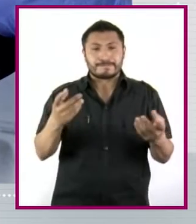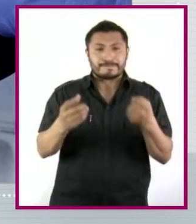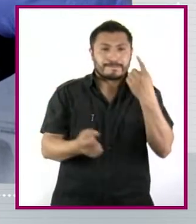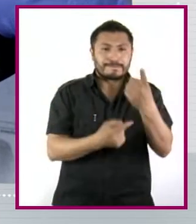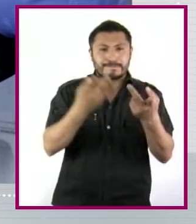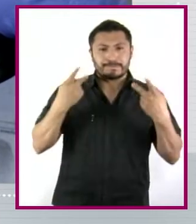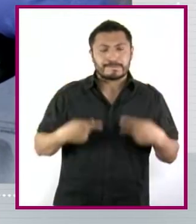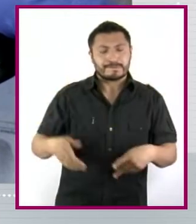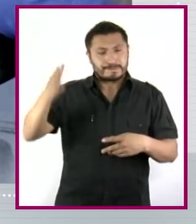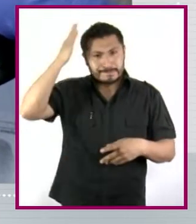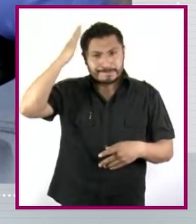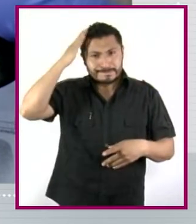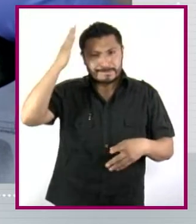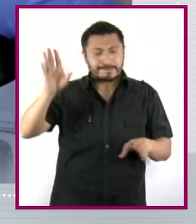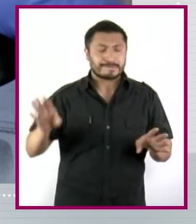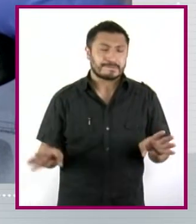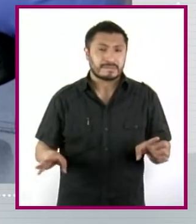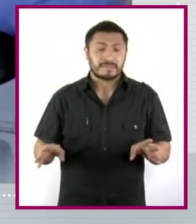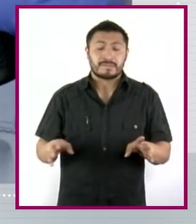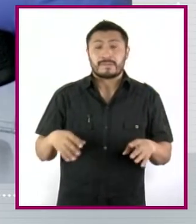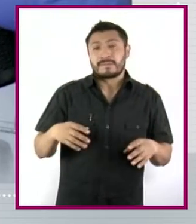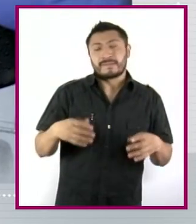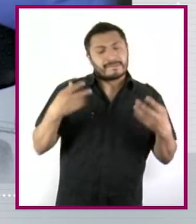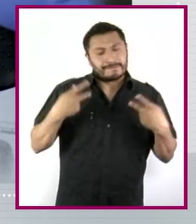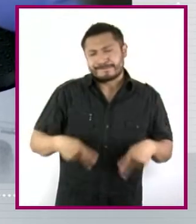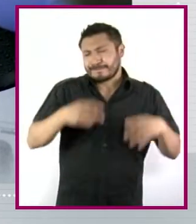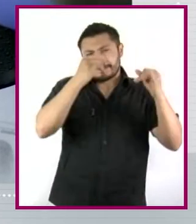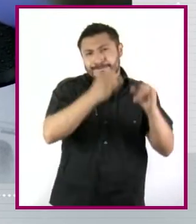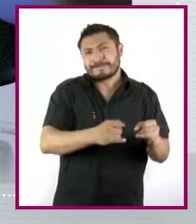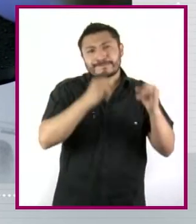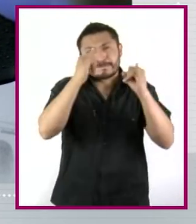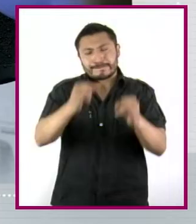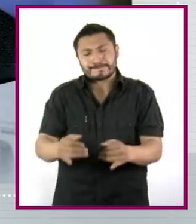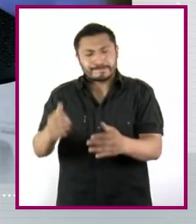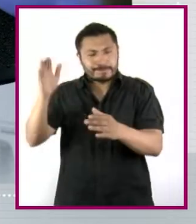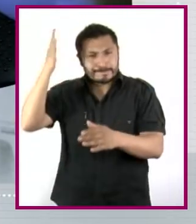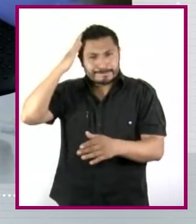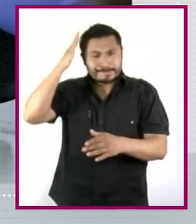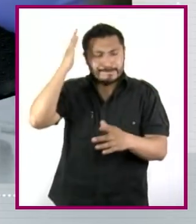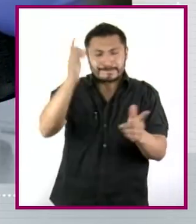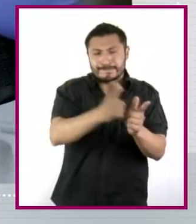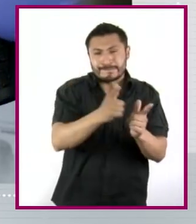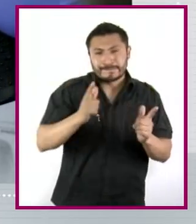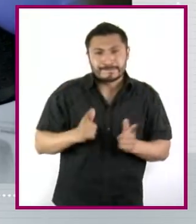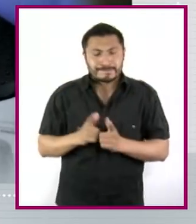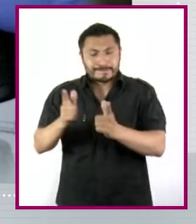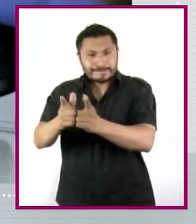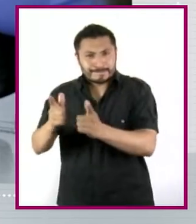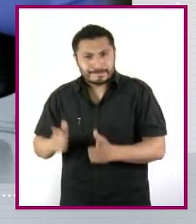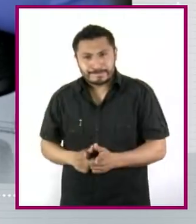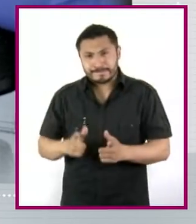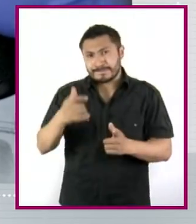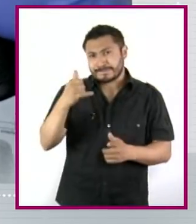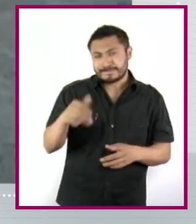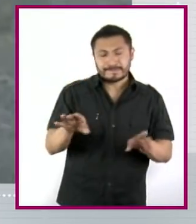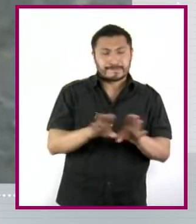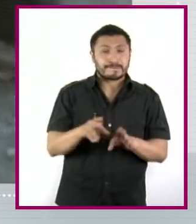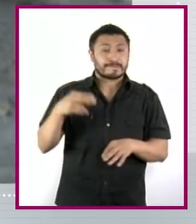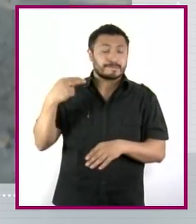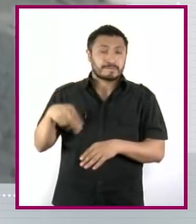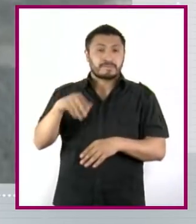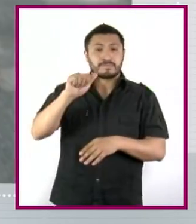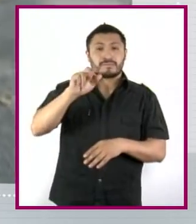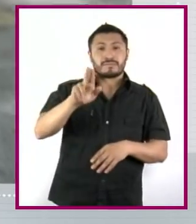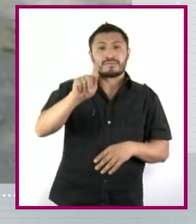líderes, sobre todo, ¿no?, algunas personalidades que han liderado grupos y sobre todo de llamados